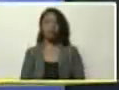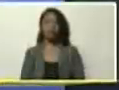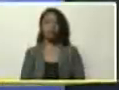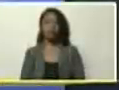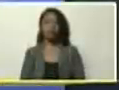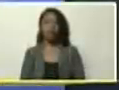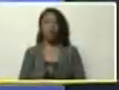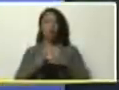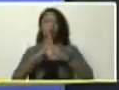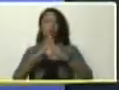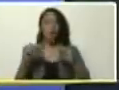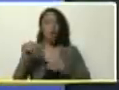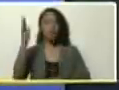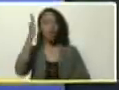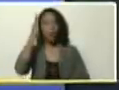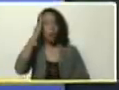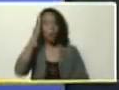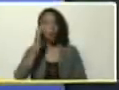todos sabemos,